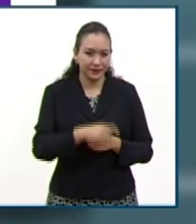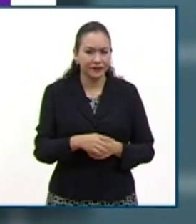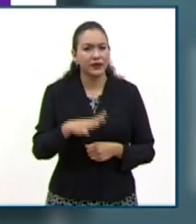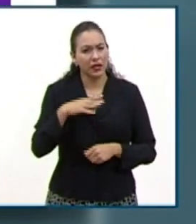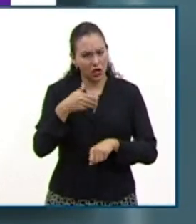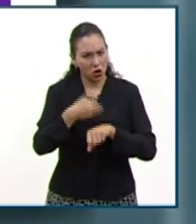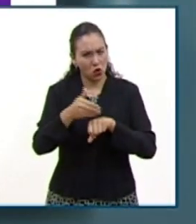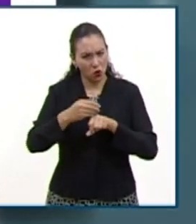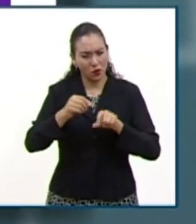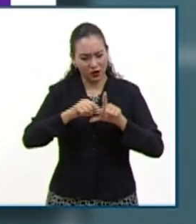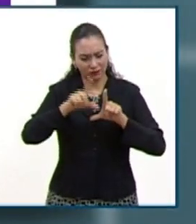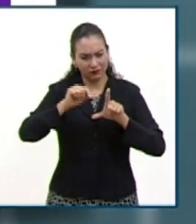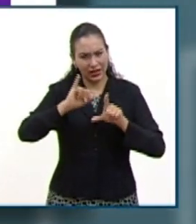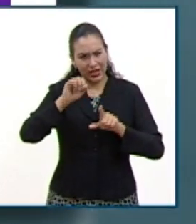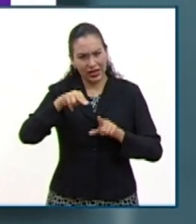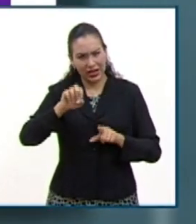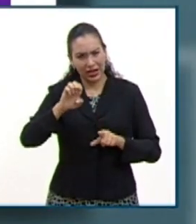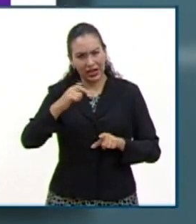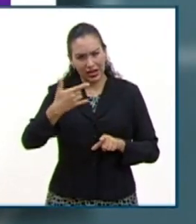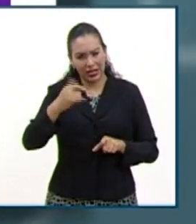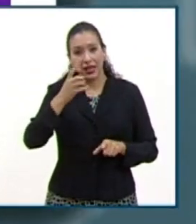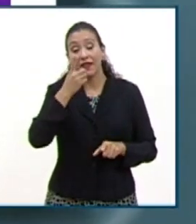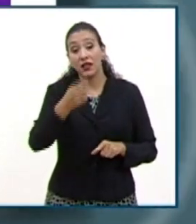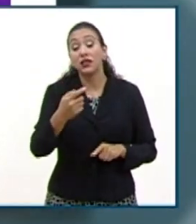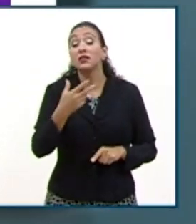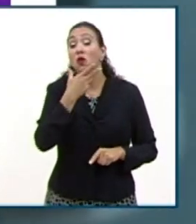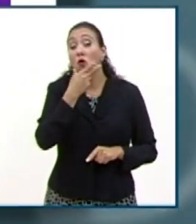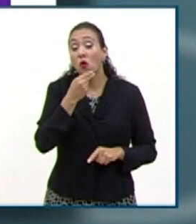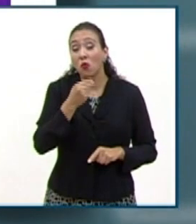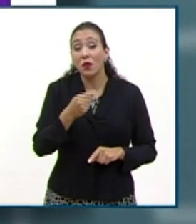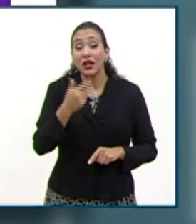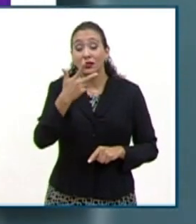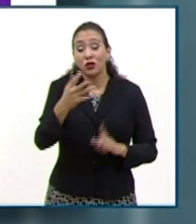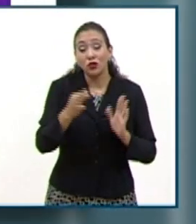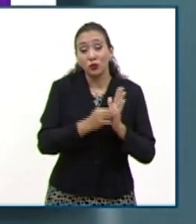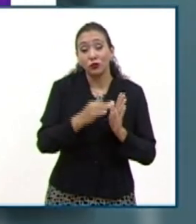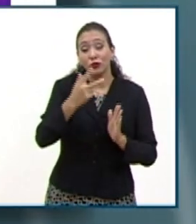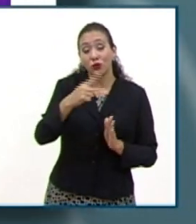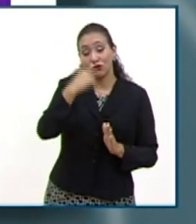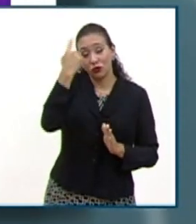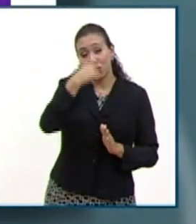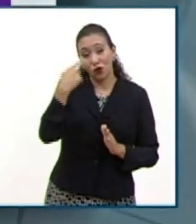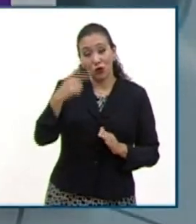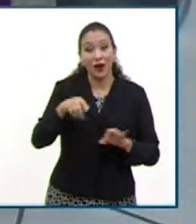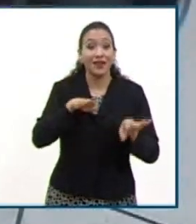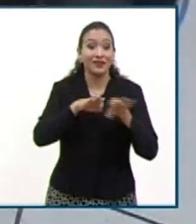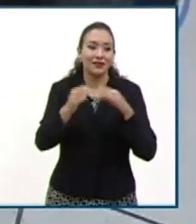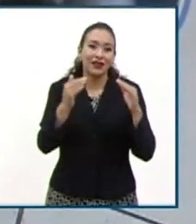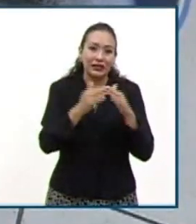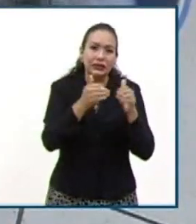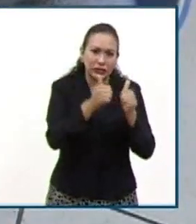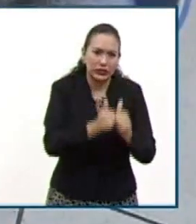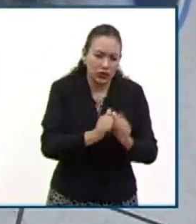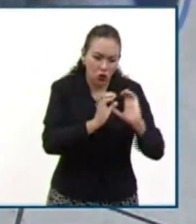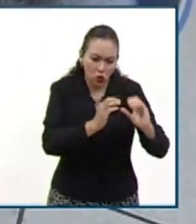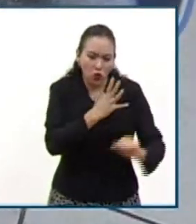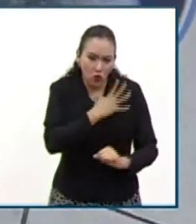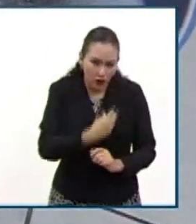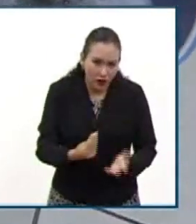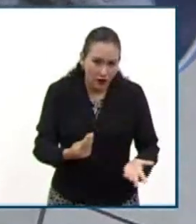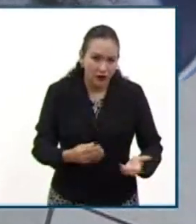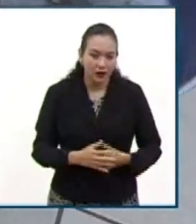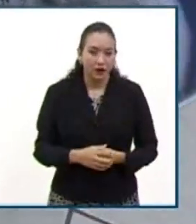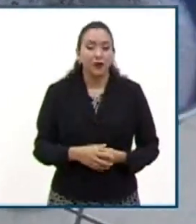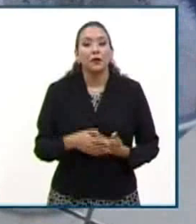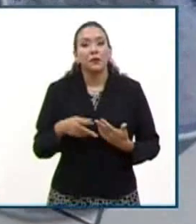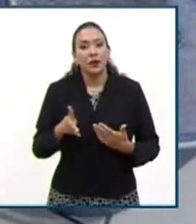en 2022, los hombres dedicaron 8.8 horas a la semana en promedio al trabajo doméstico y de cuidado no